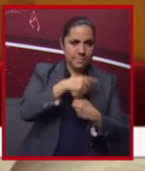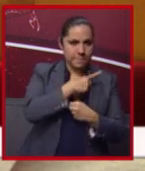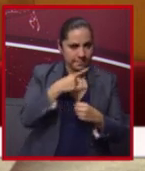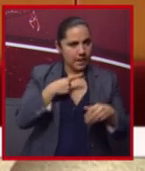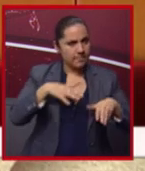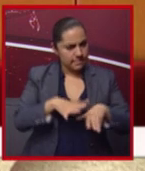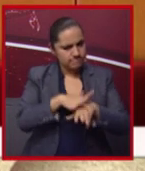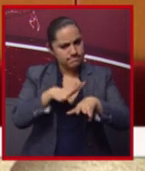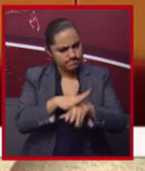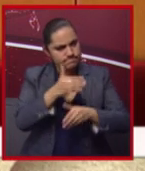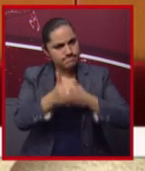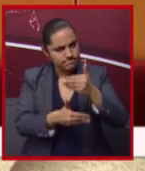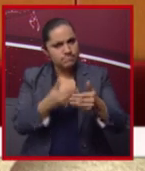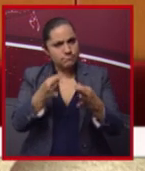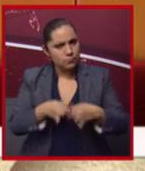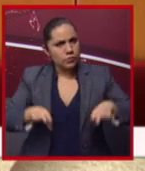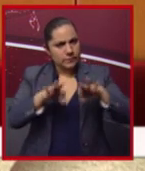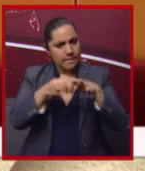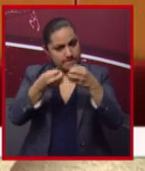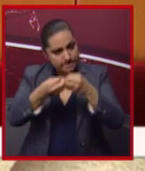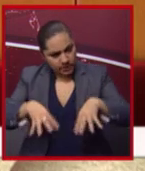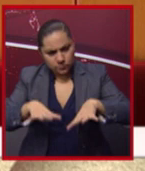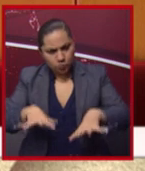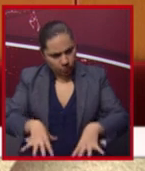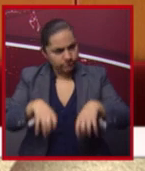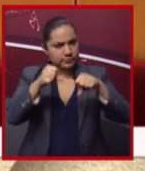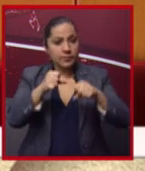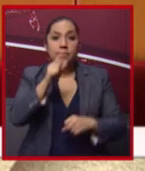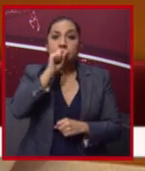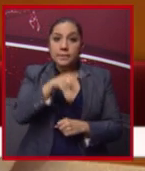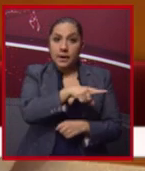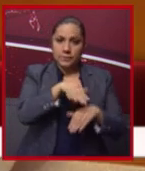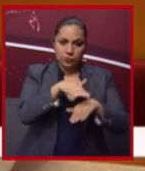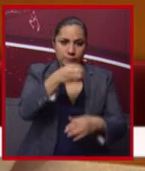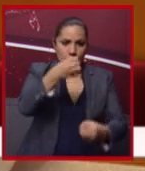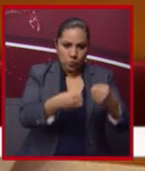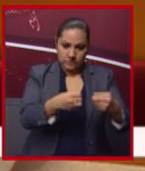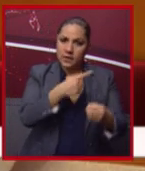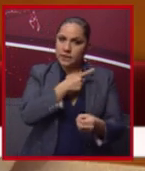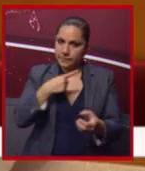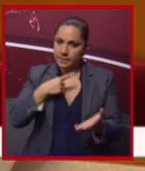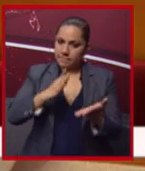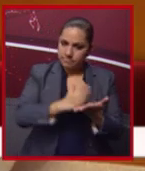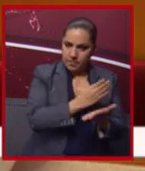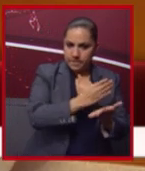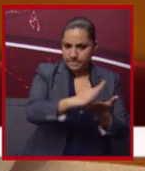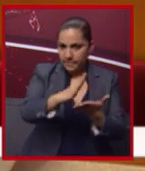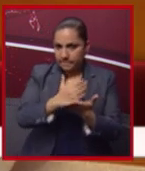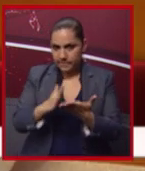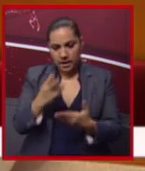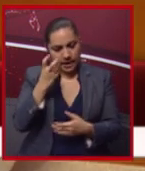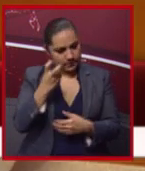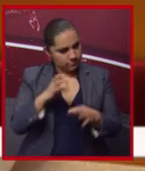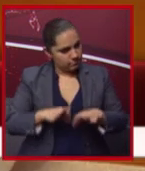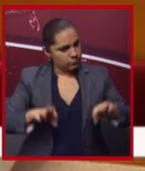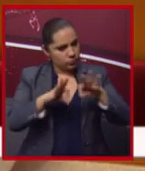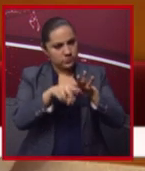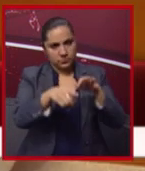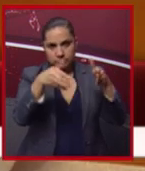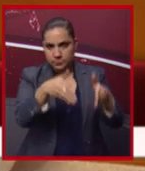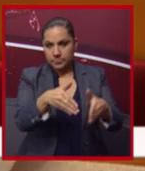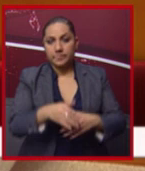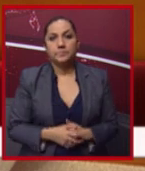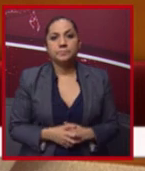la independencia del Poder Judicial. La independencia judicial implica la adopción de